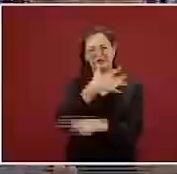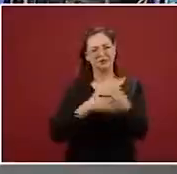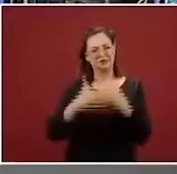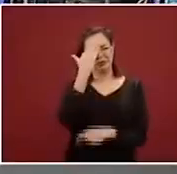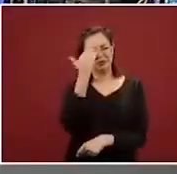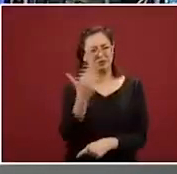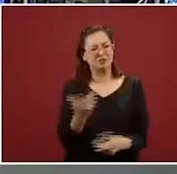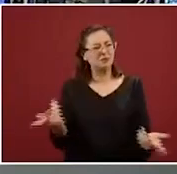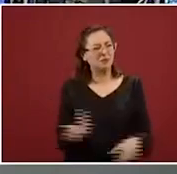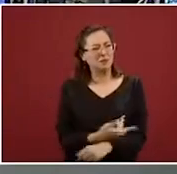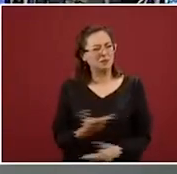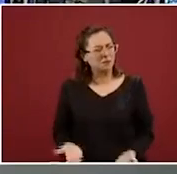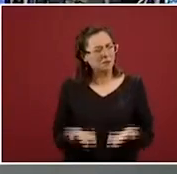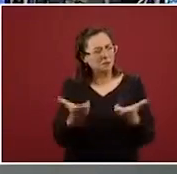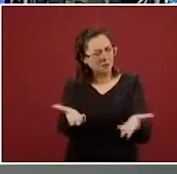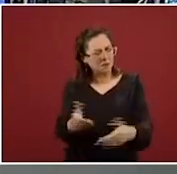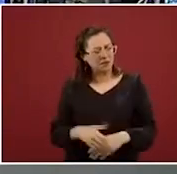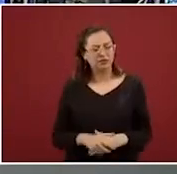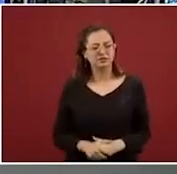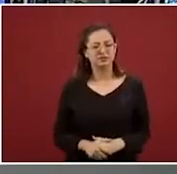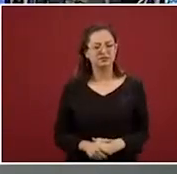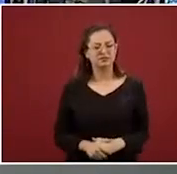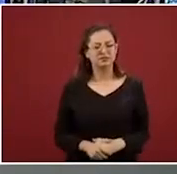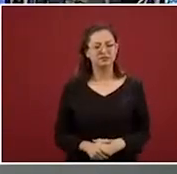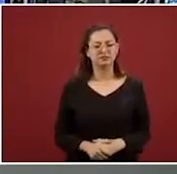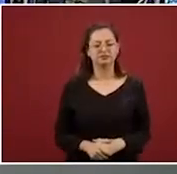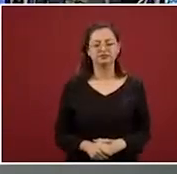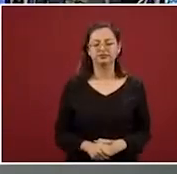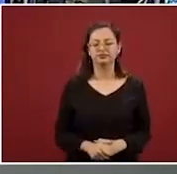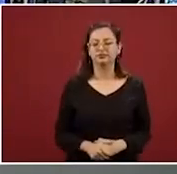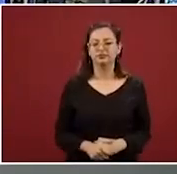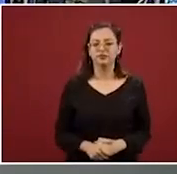que haya diálogo, que